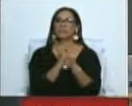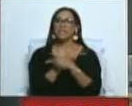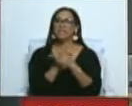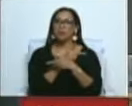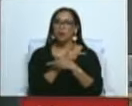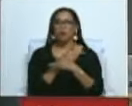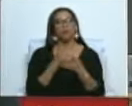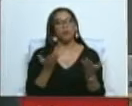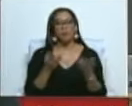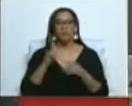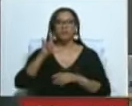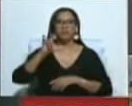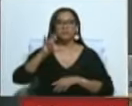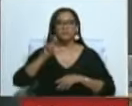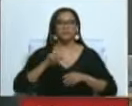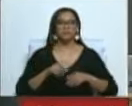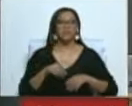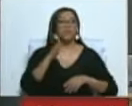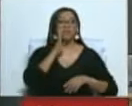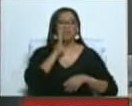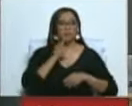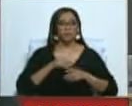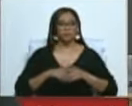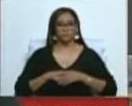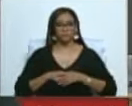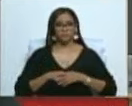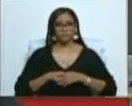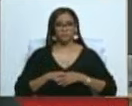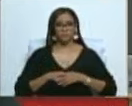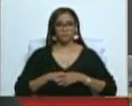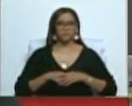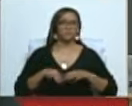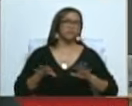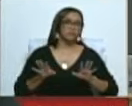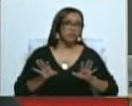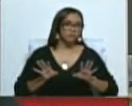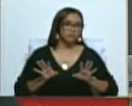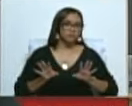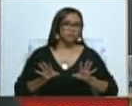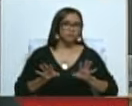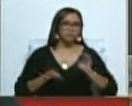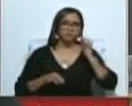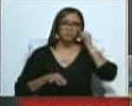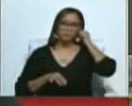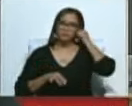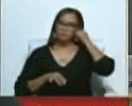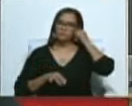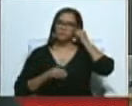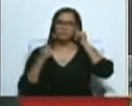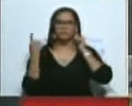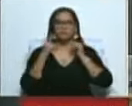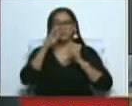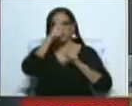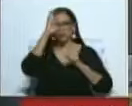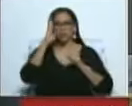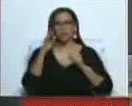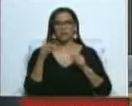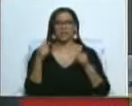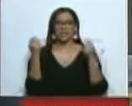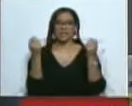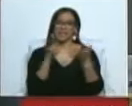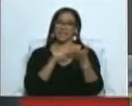Instagram. Y Facebook. Quizás. Solo Diosdado lee la prensa escrita.